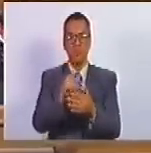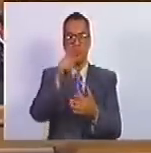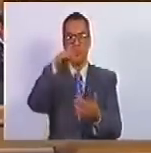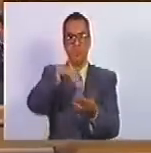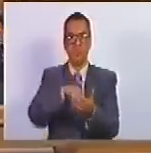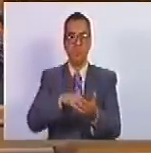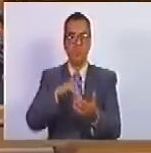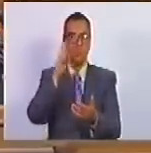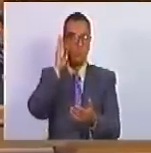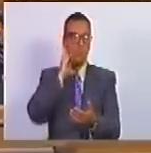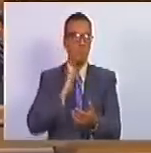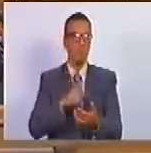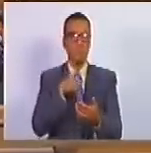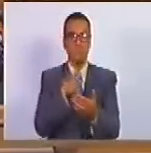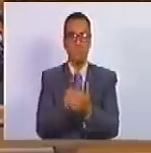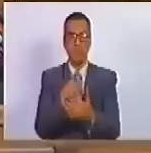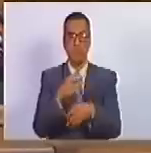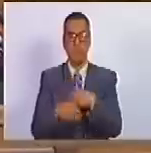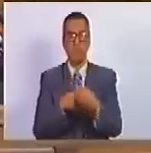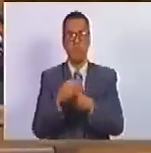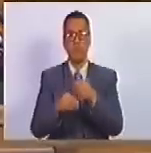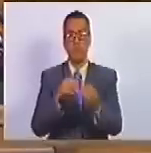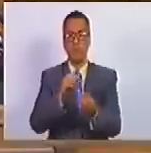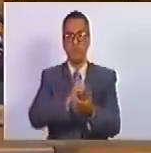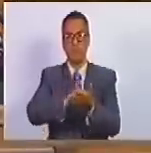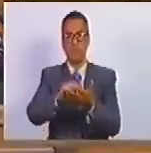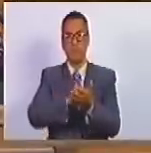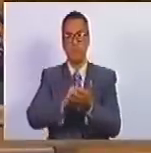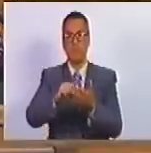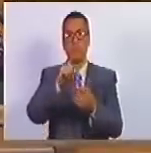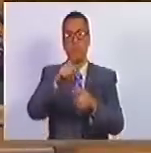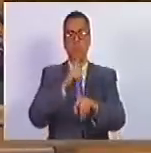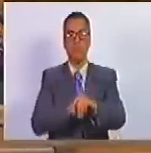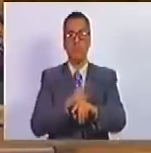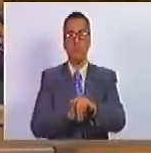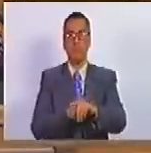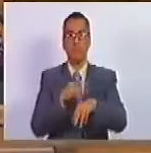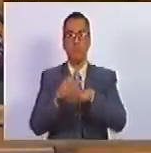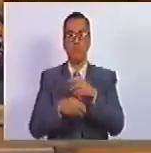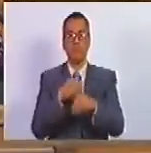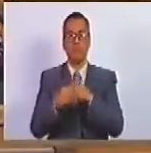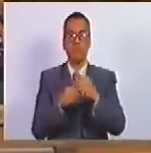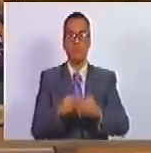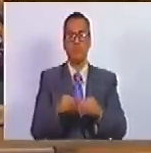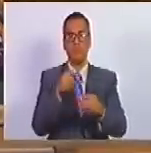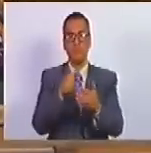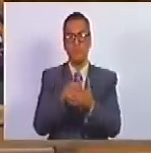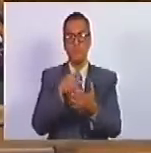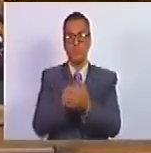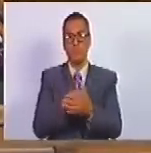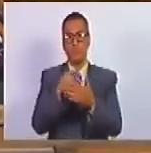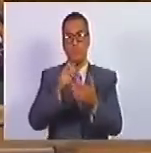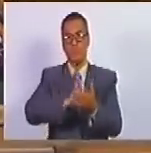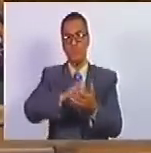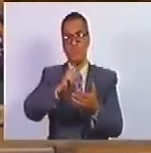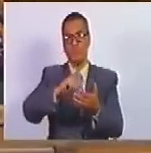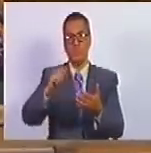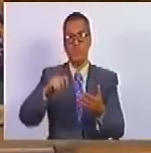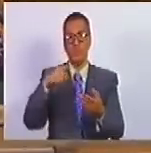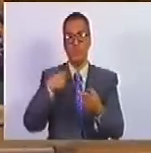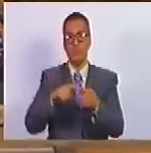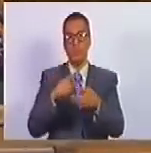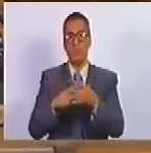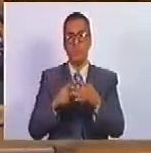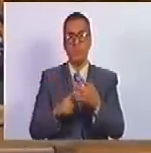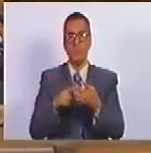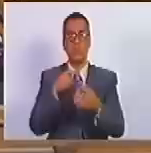1,000 bolívares. El impuesto establecido en este artículo se causará al momento de la emisión de la orden de pago, cheque, transferencia o cualquier